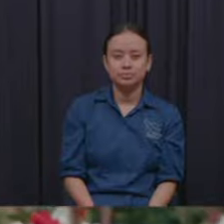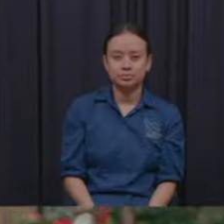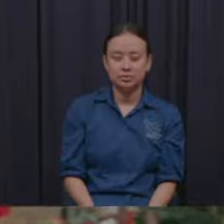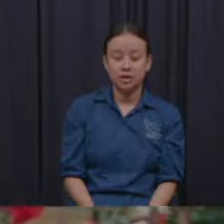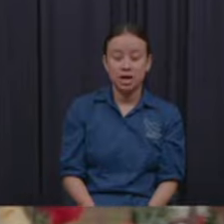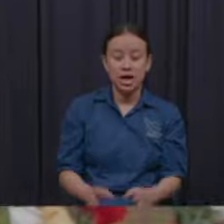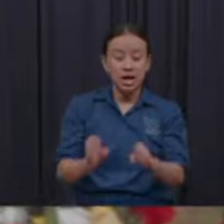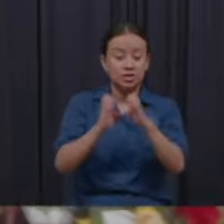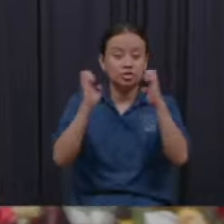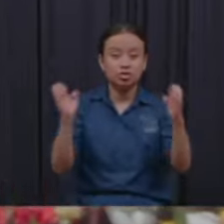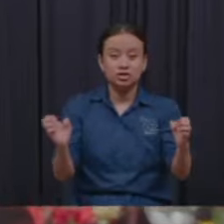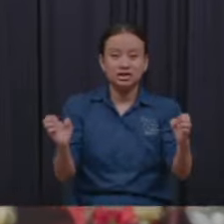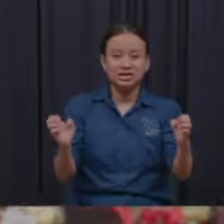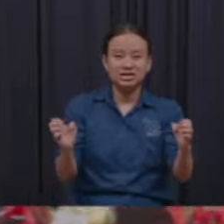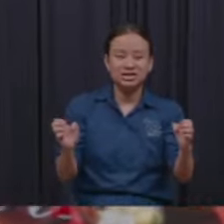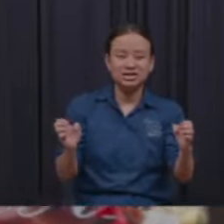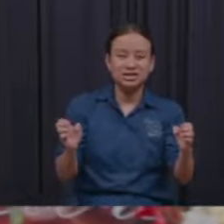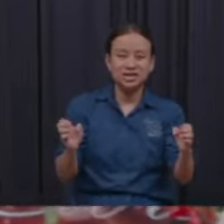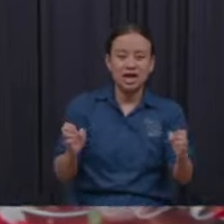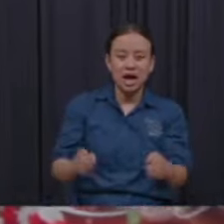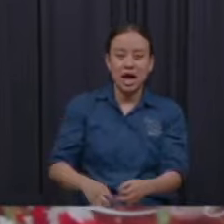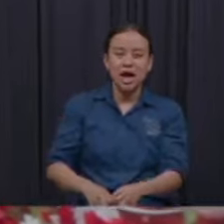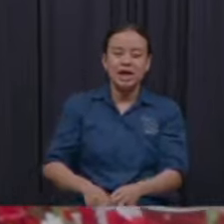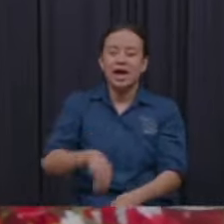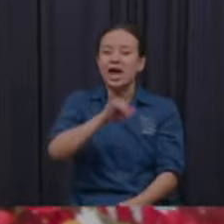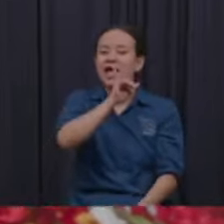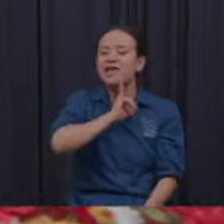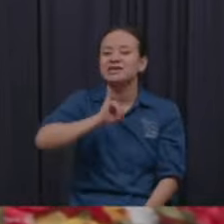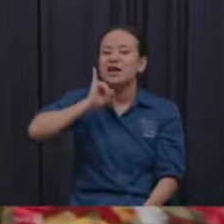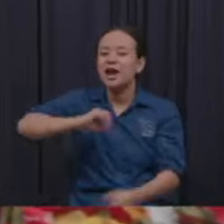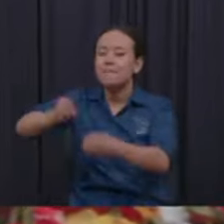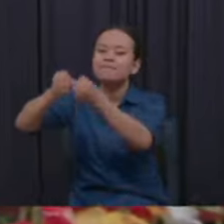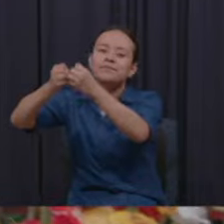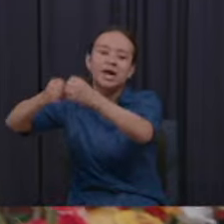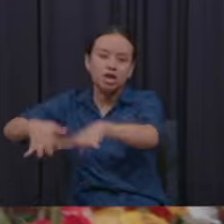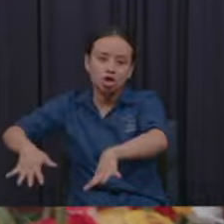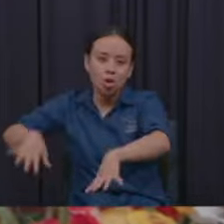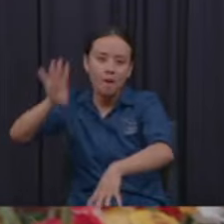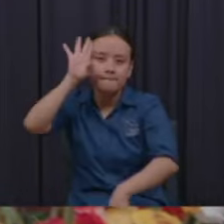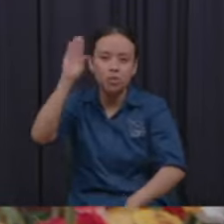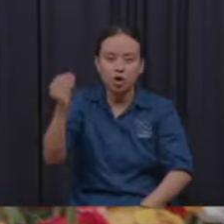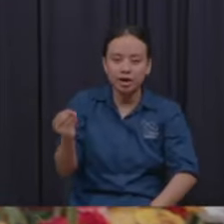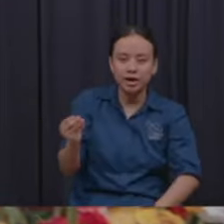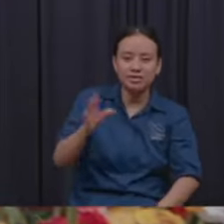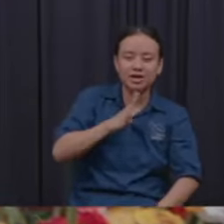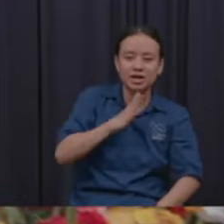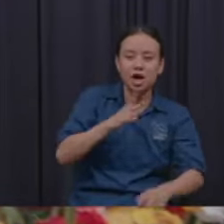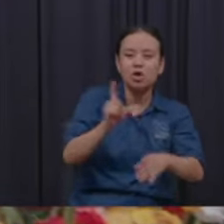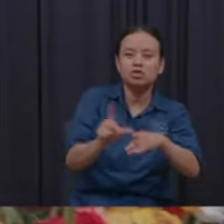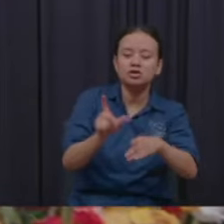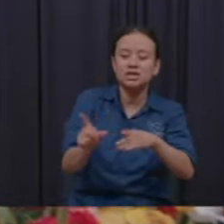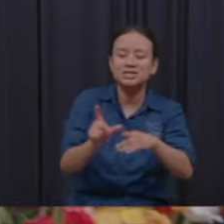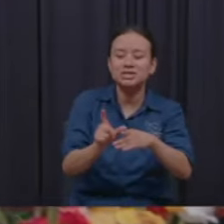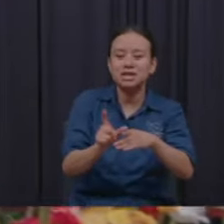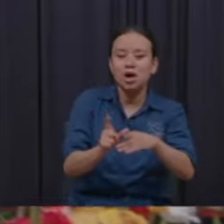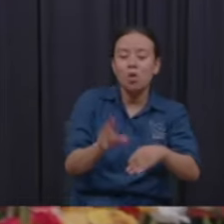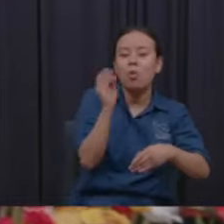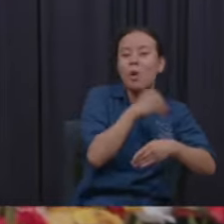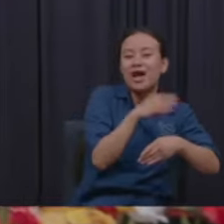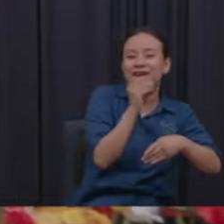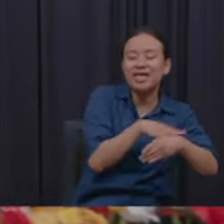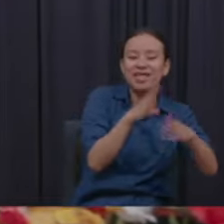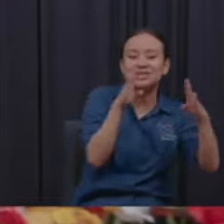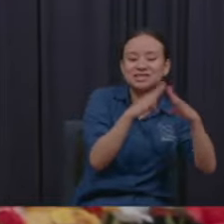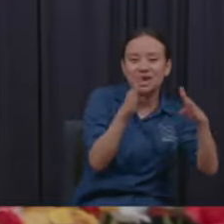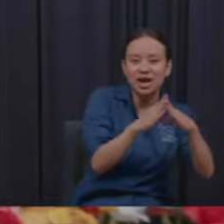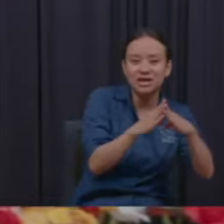O sea que la derrota era porque habían cosas guardadas en la casa. Porque habían cosas que